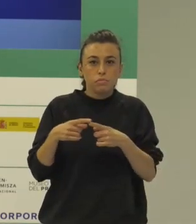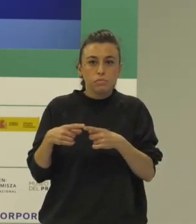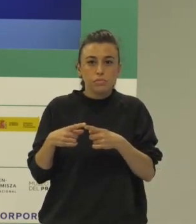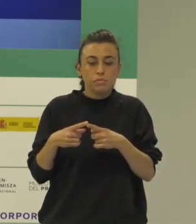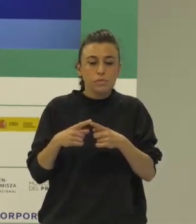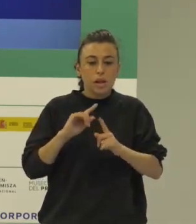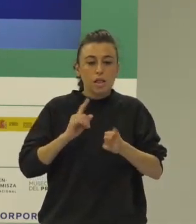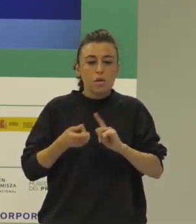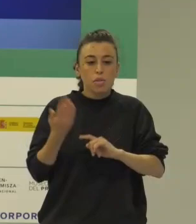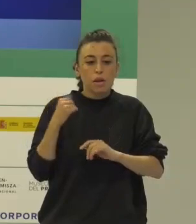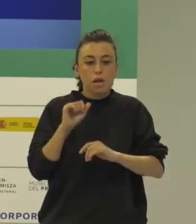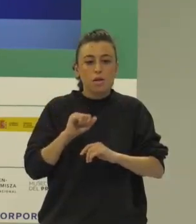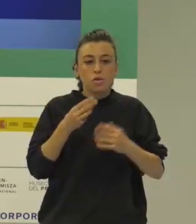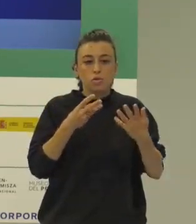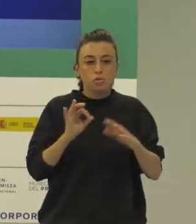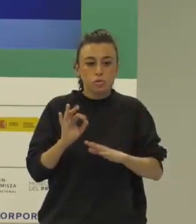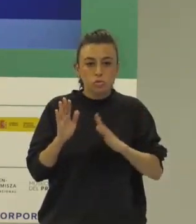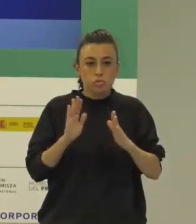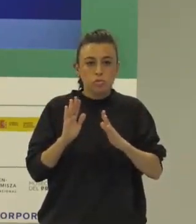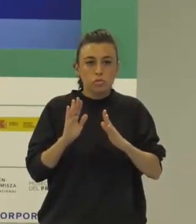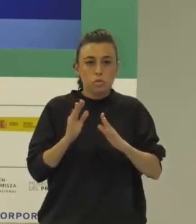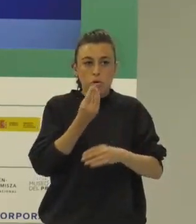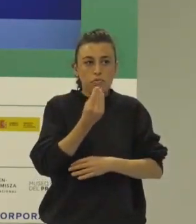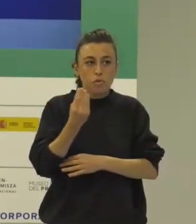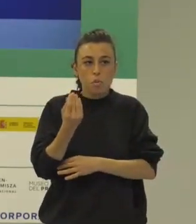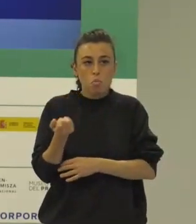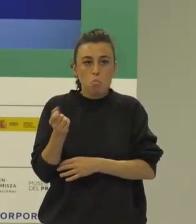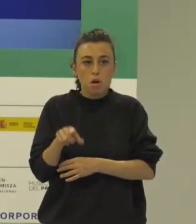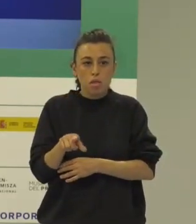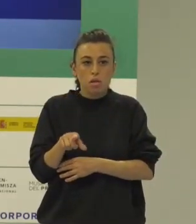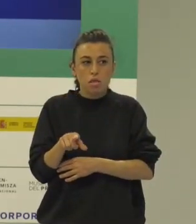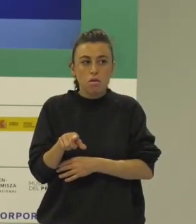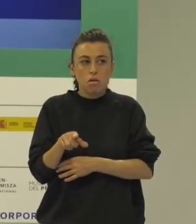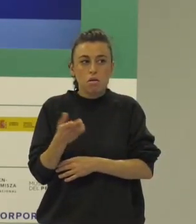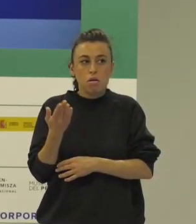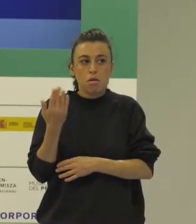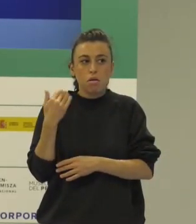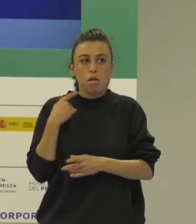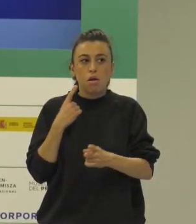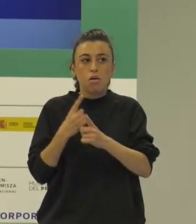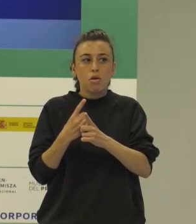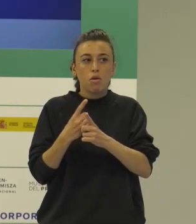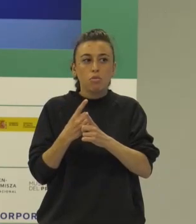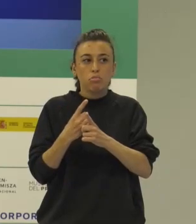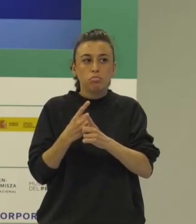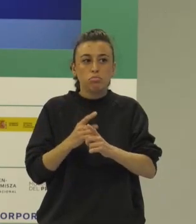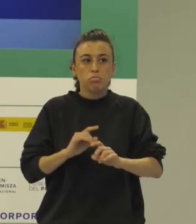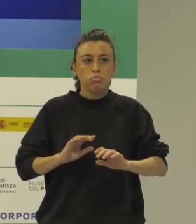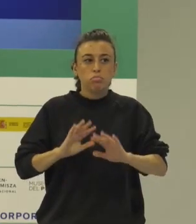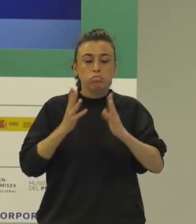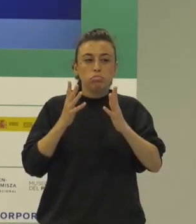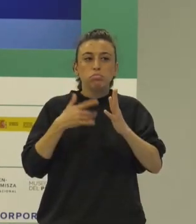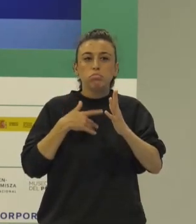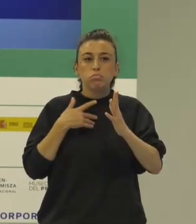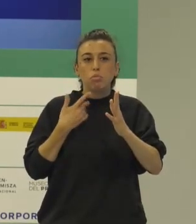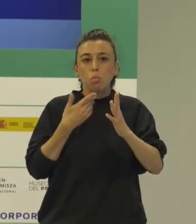80, con figuras muy parecidas a las que se usaban en la contrasubversión, como la del enemigo interno. Y todavía,